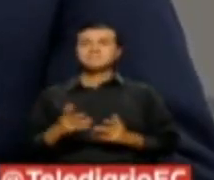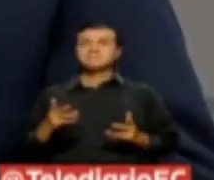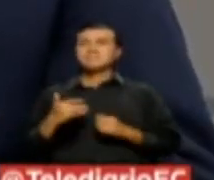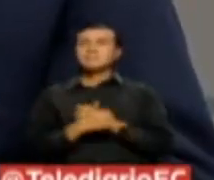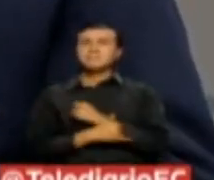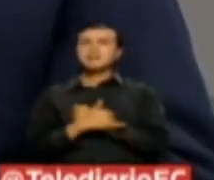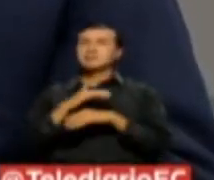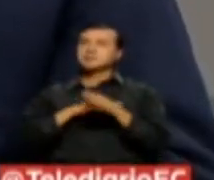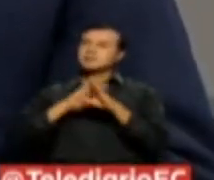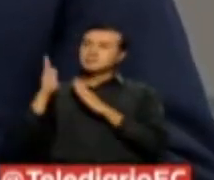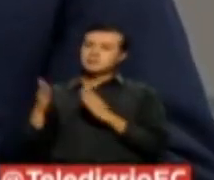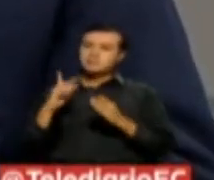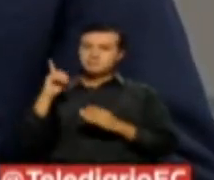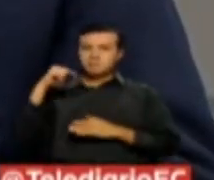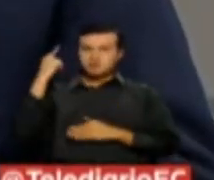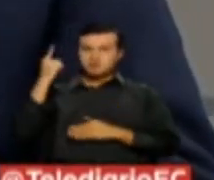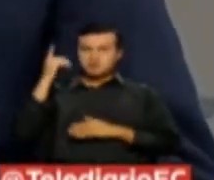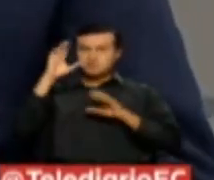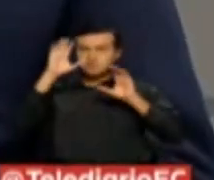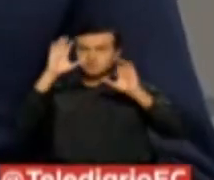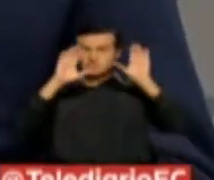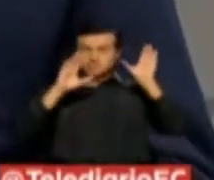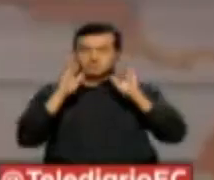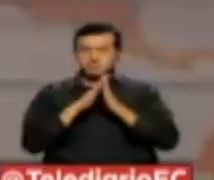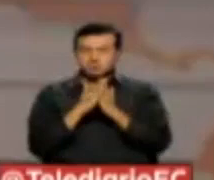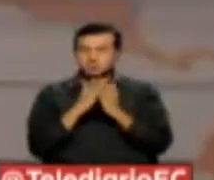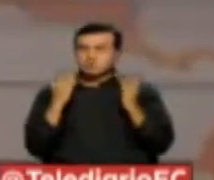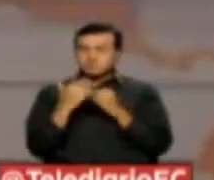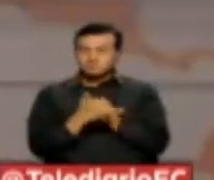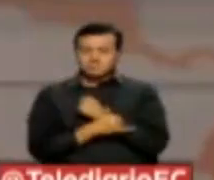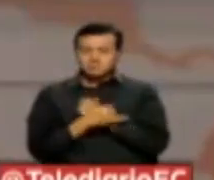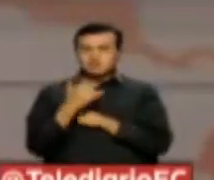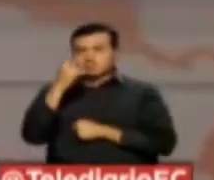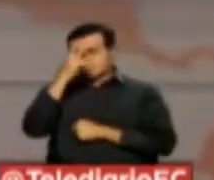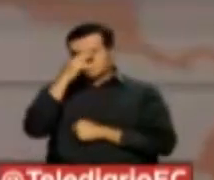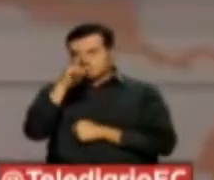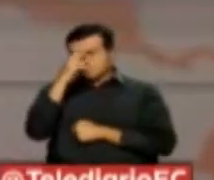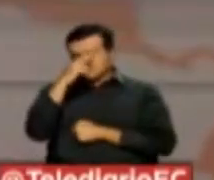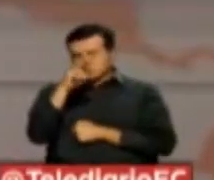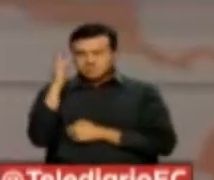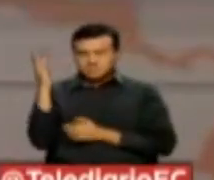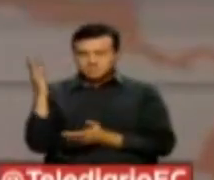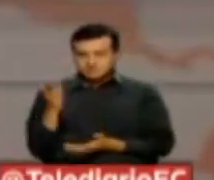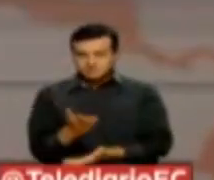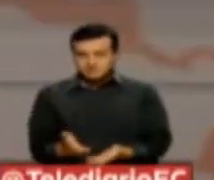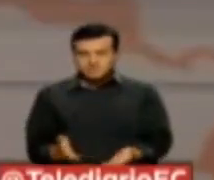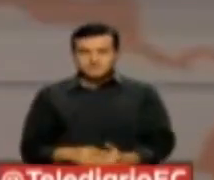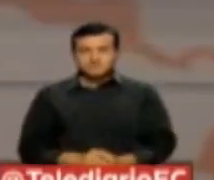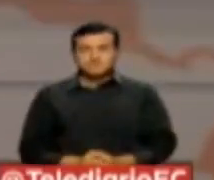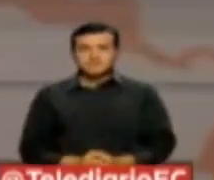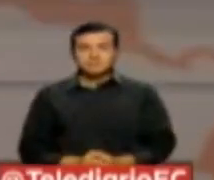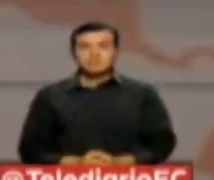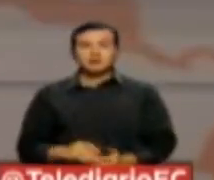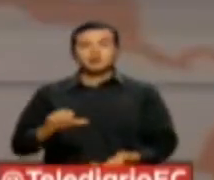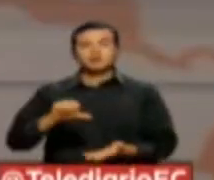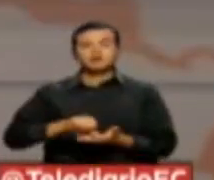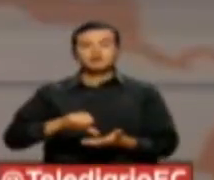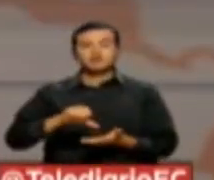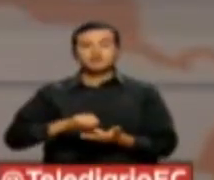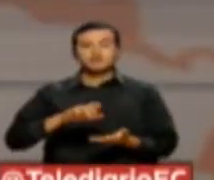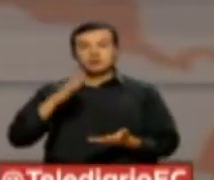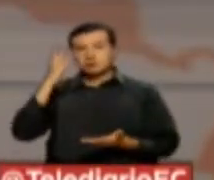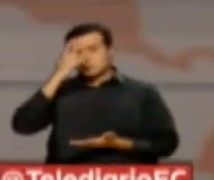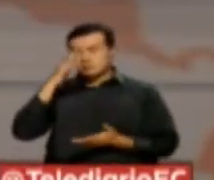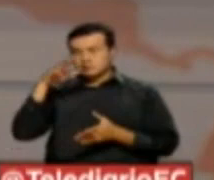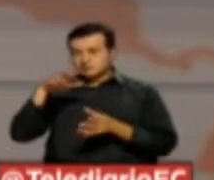es el país invitado para la próxima feria del libro el país mi lado es méxico y la ciudad invita desde